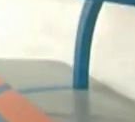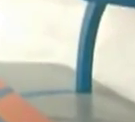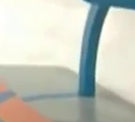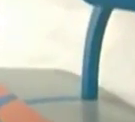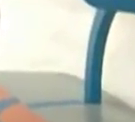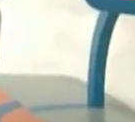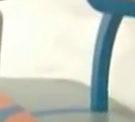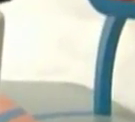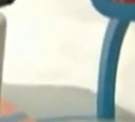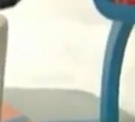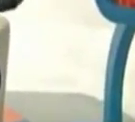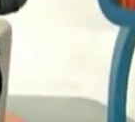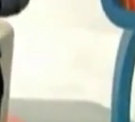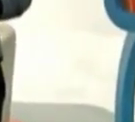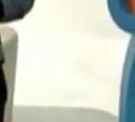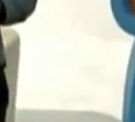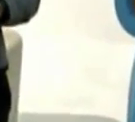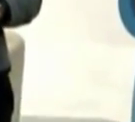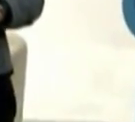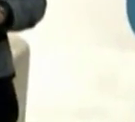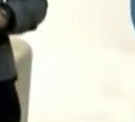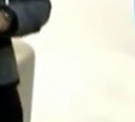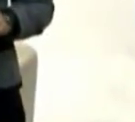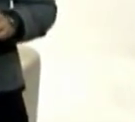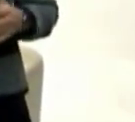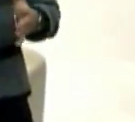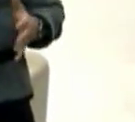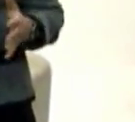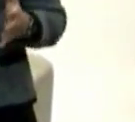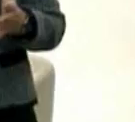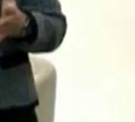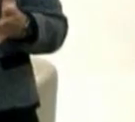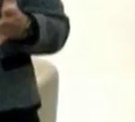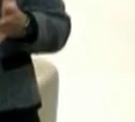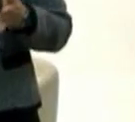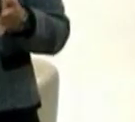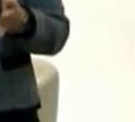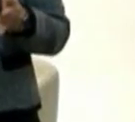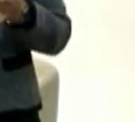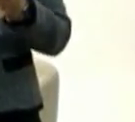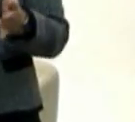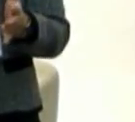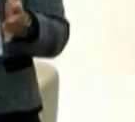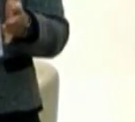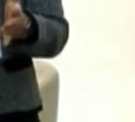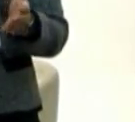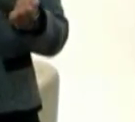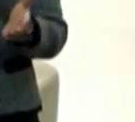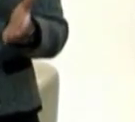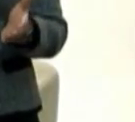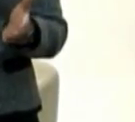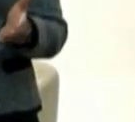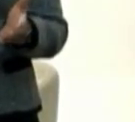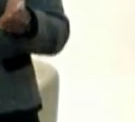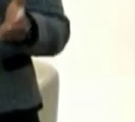Hola, ¿qué tal? Esto es Tus Derechos, una iniciativa del Tribunal Constitucional que junto a TV Perú buscan precisamente eso,